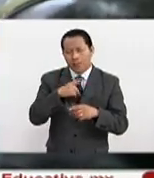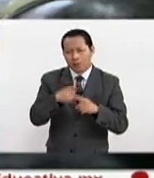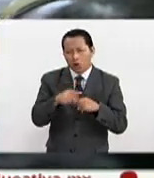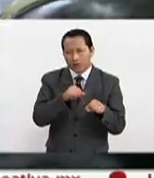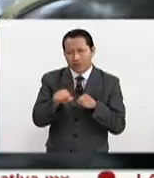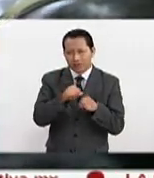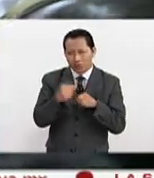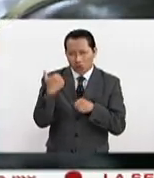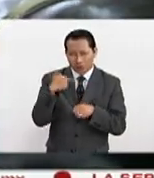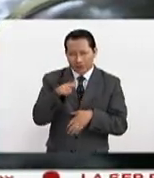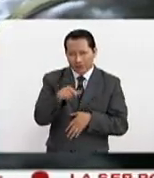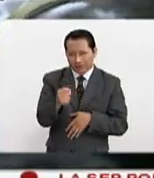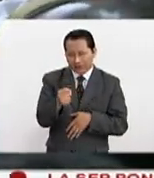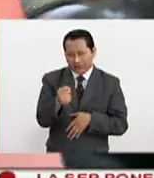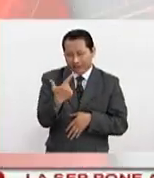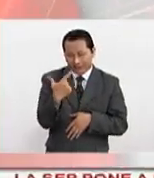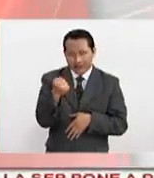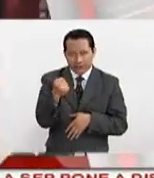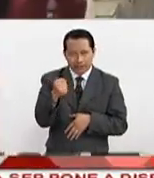pasado 7 de septiembre.